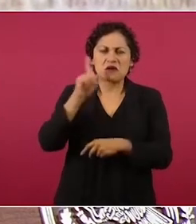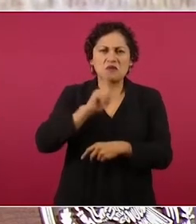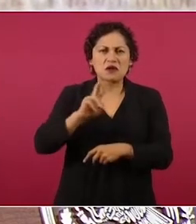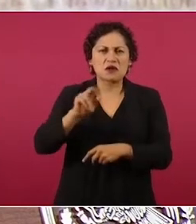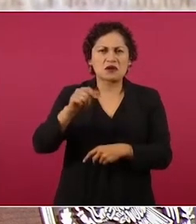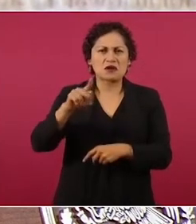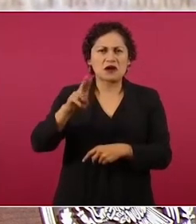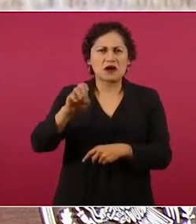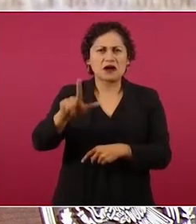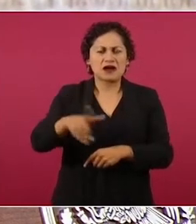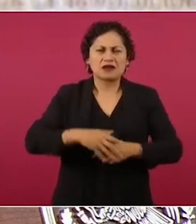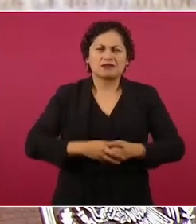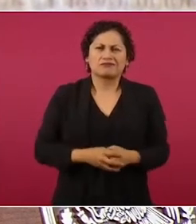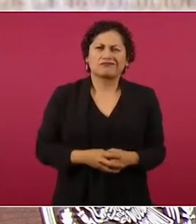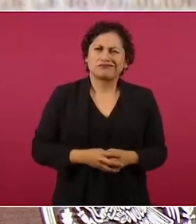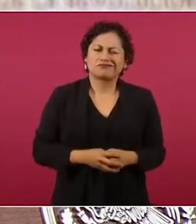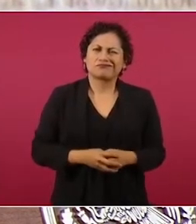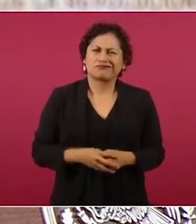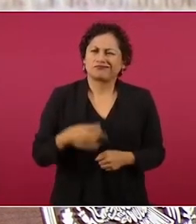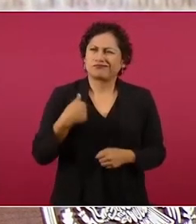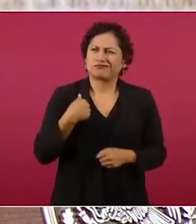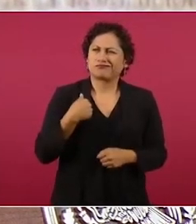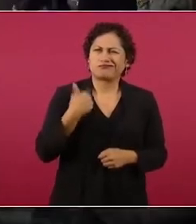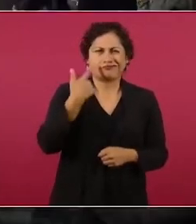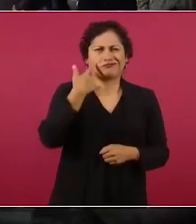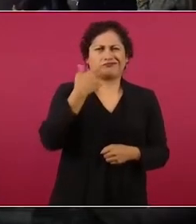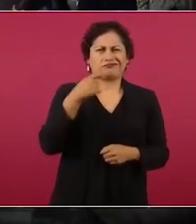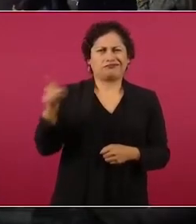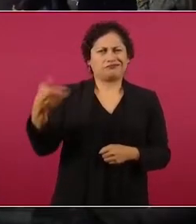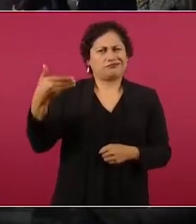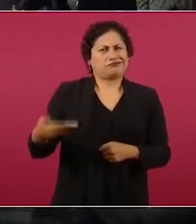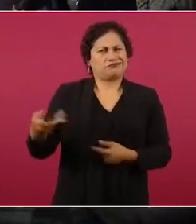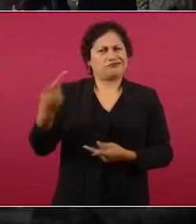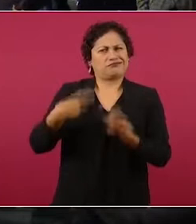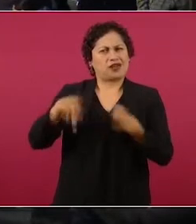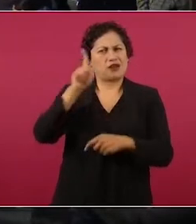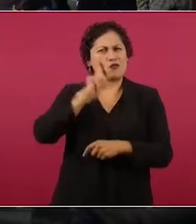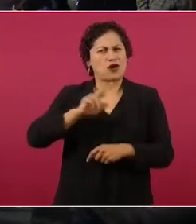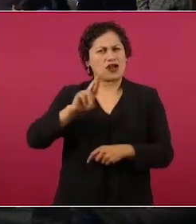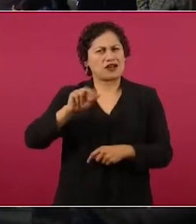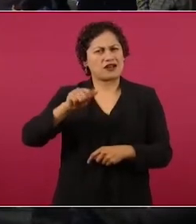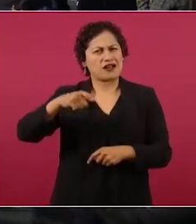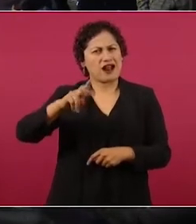el por qué lo de Raquel. Pero como